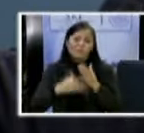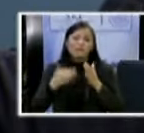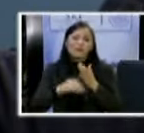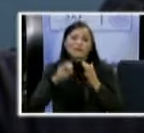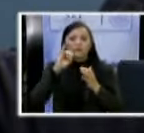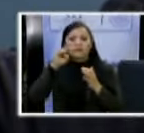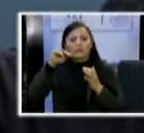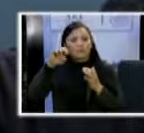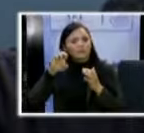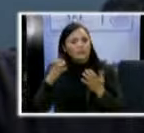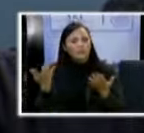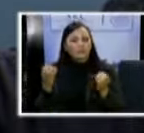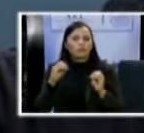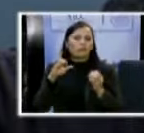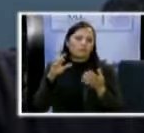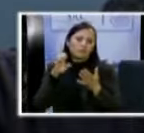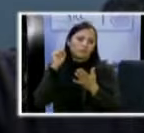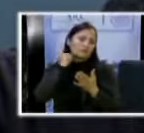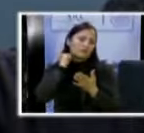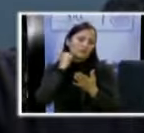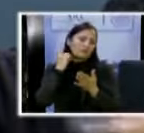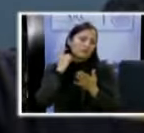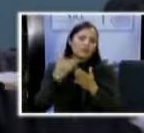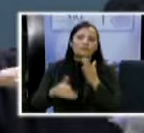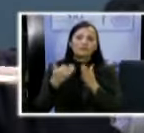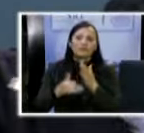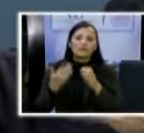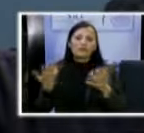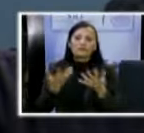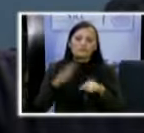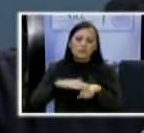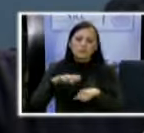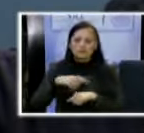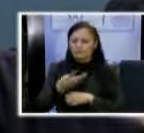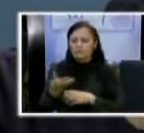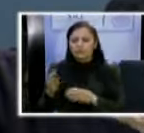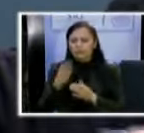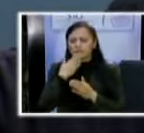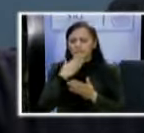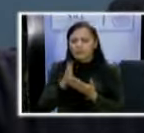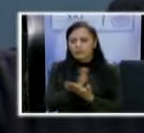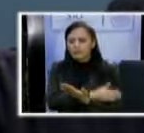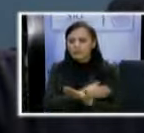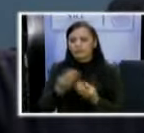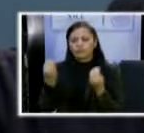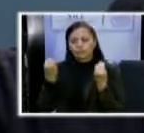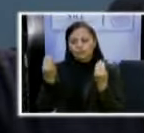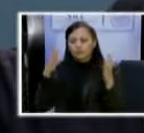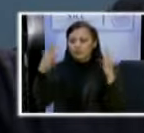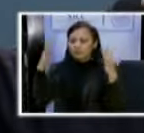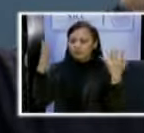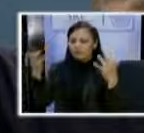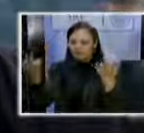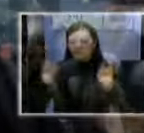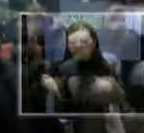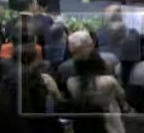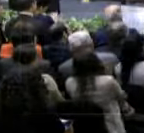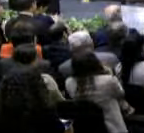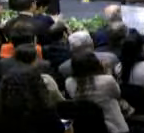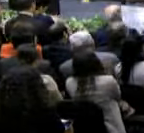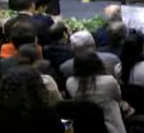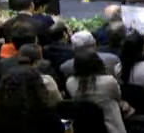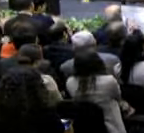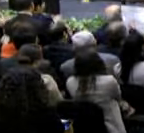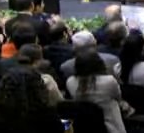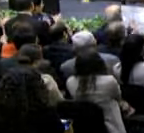para poder colaborar apropiadamente. Por lo demás, muchas felicidades. Es un honor que nos representen y lo hacen muy bien. Muchas